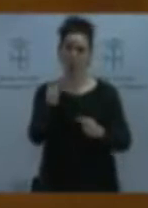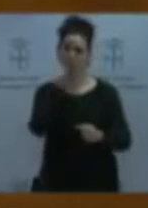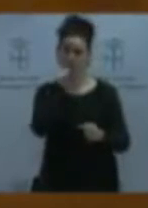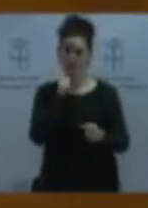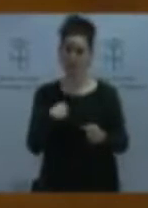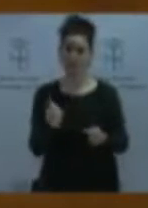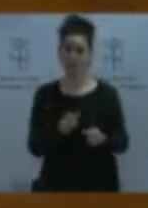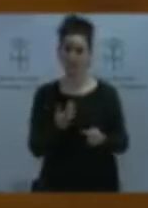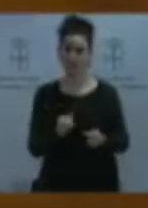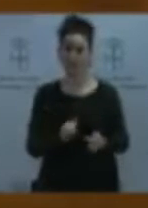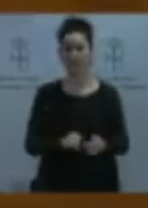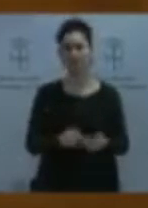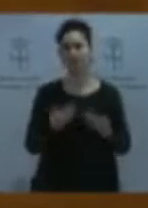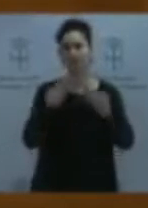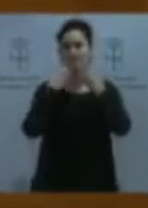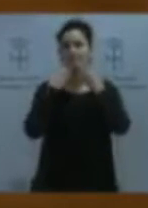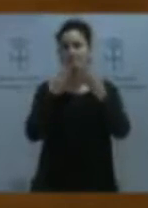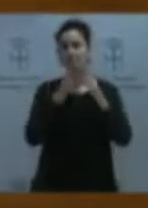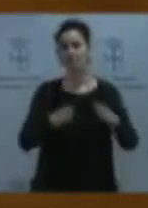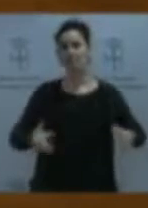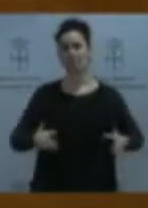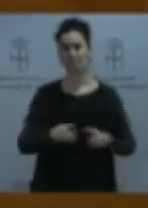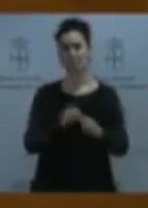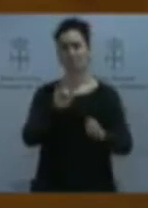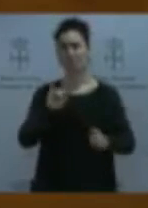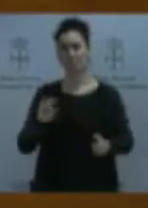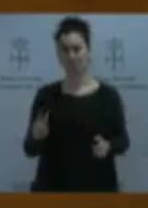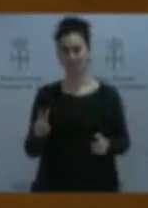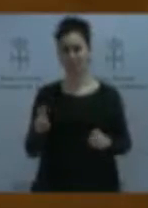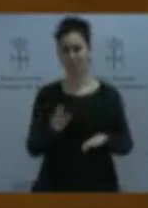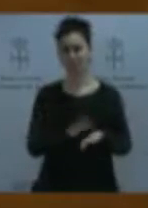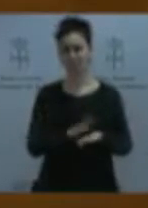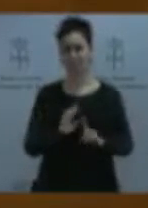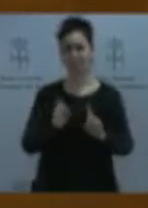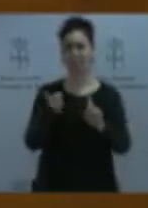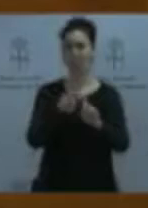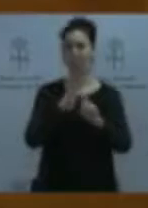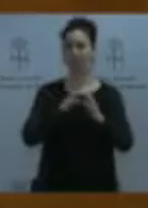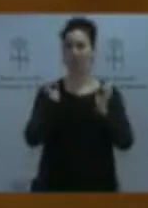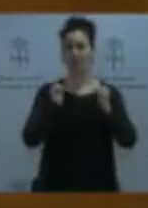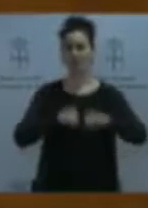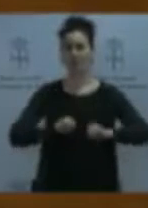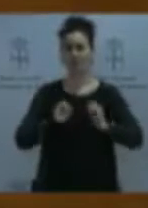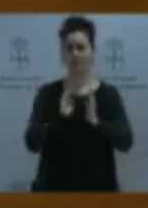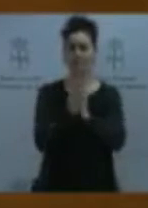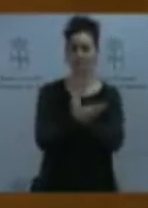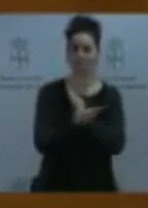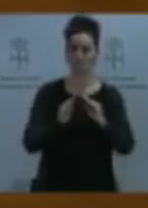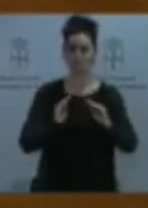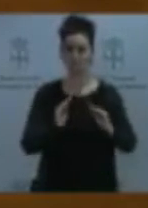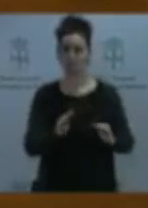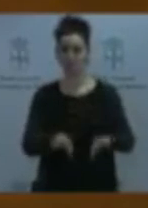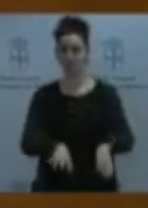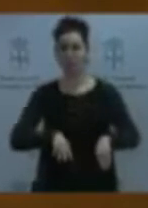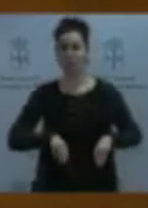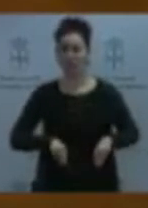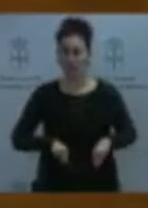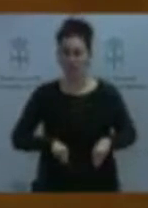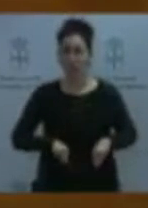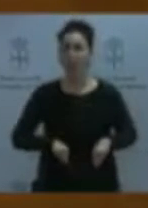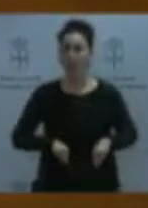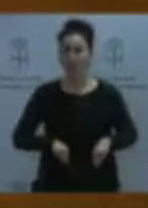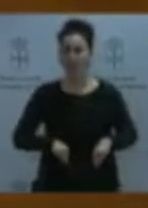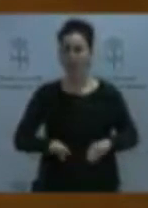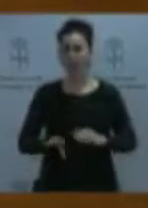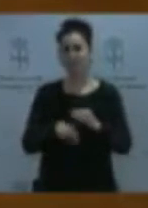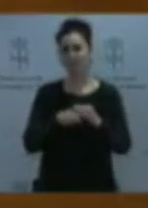Unida la facilidad para llegar a un acuerdo con la enmienda transaccional y la aceptación de la enmienda íntegra